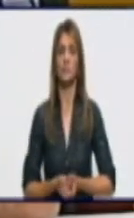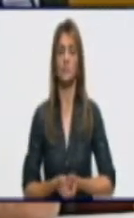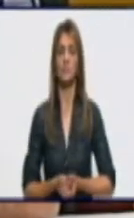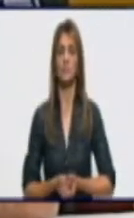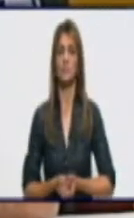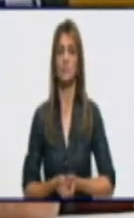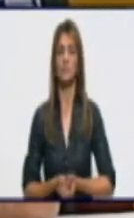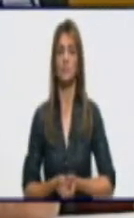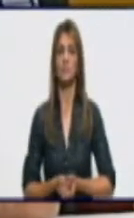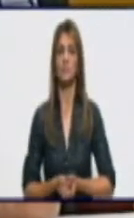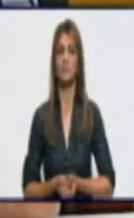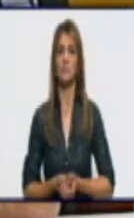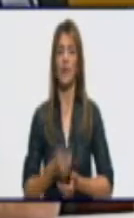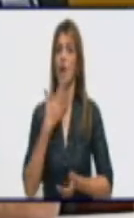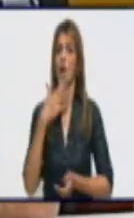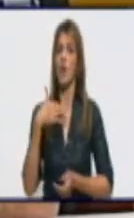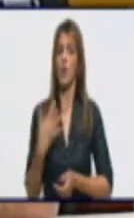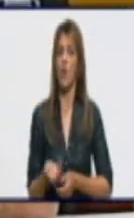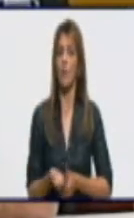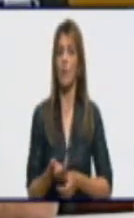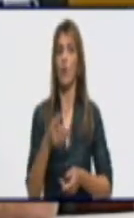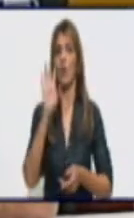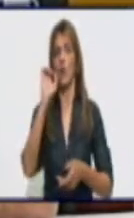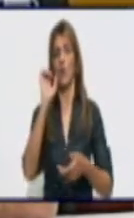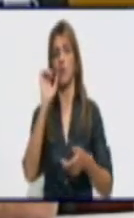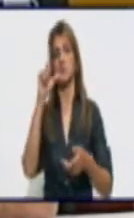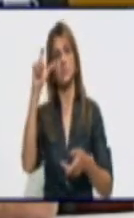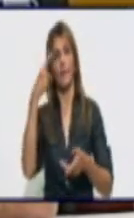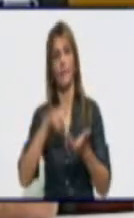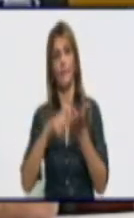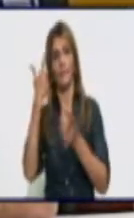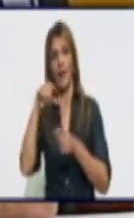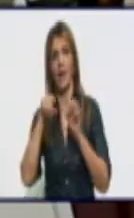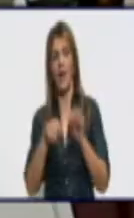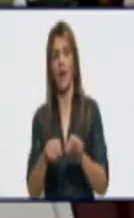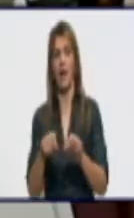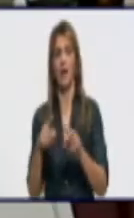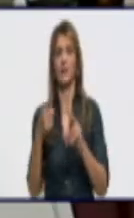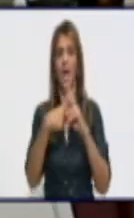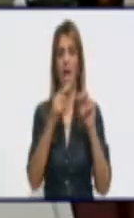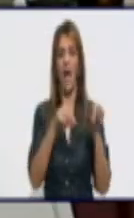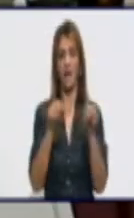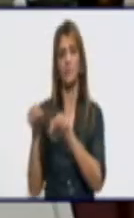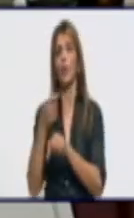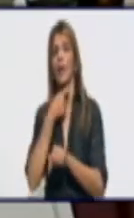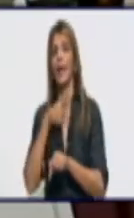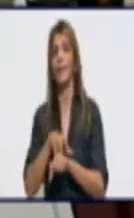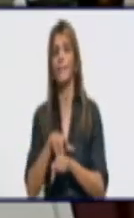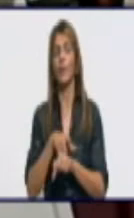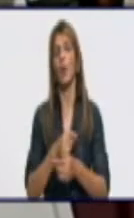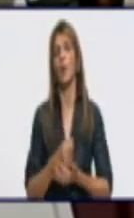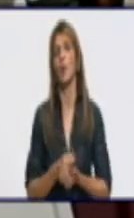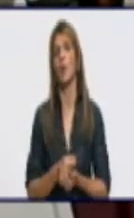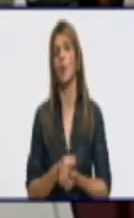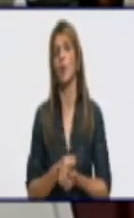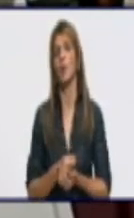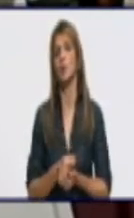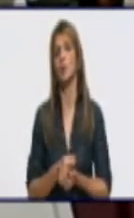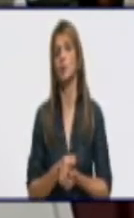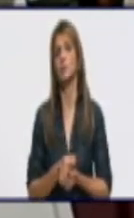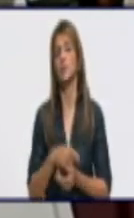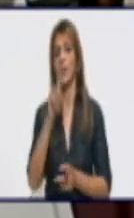como representante del campesino muchas veces, pero nosotros hoy sabemos con una cooperativa que tenemos 300 toneladas de carne o 1 millón